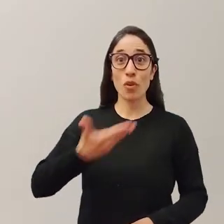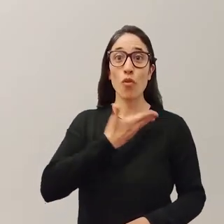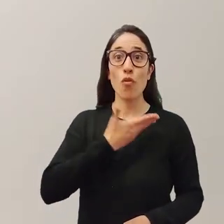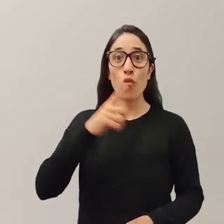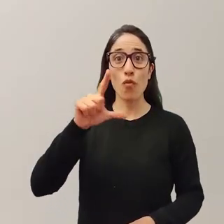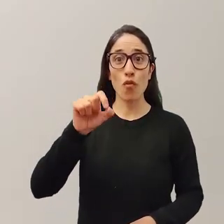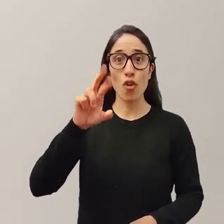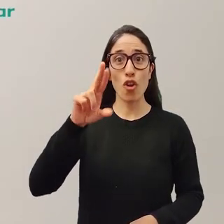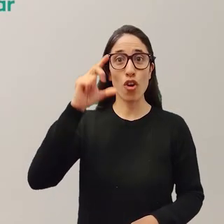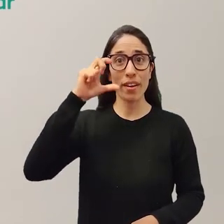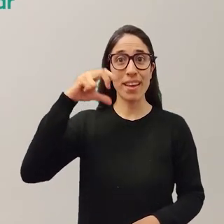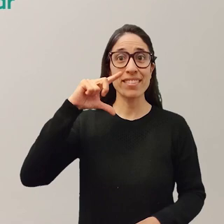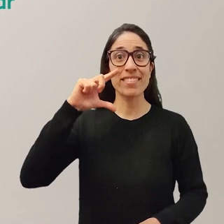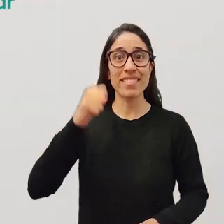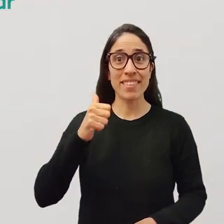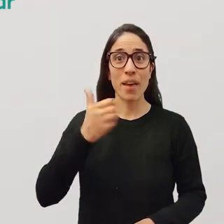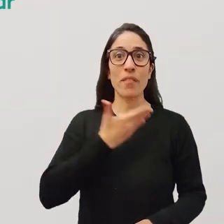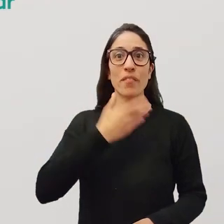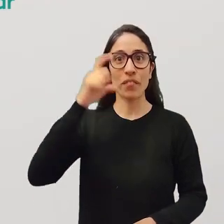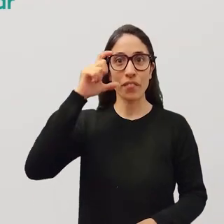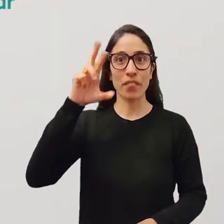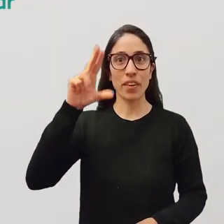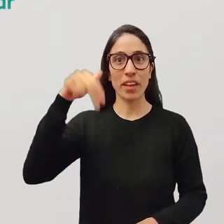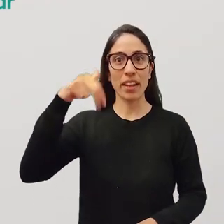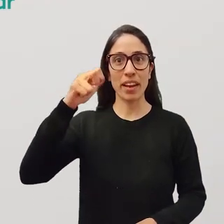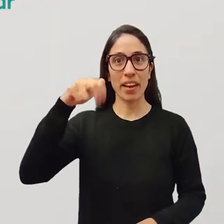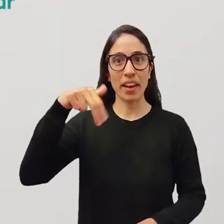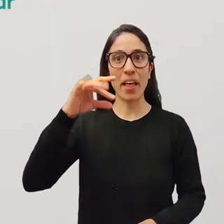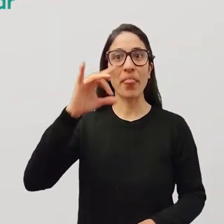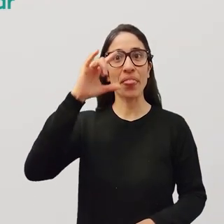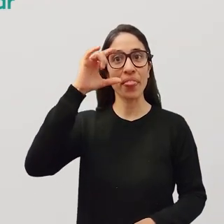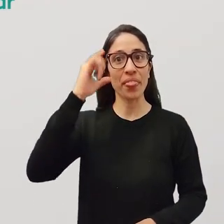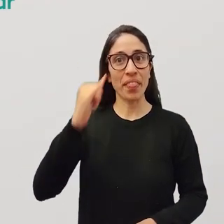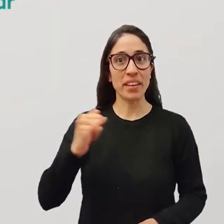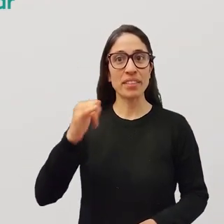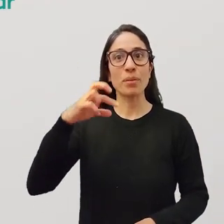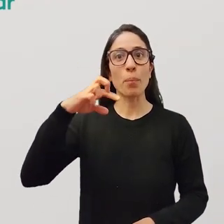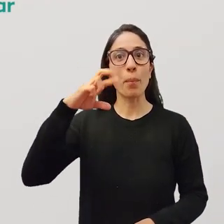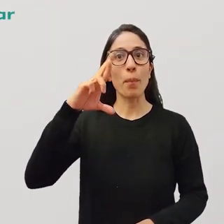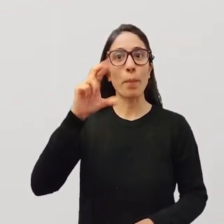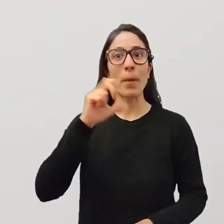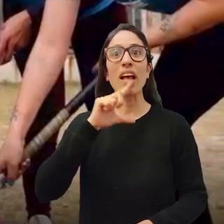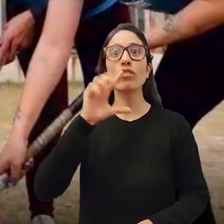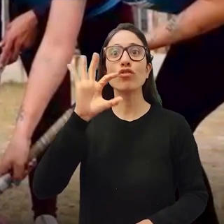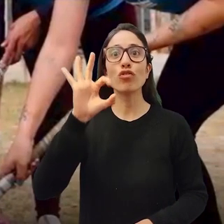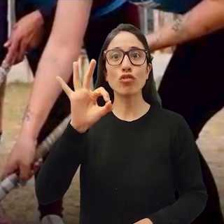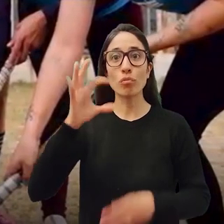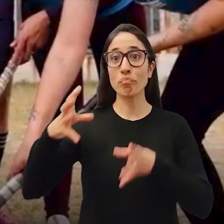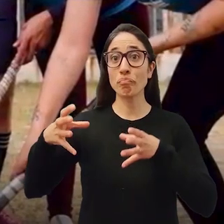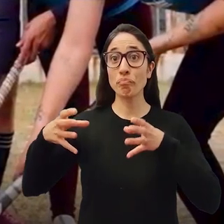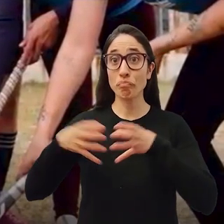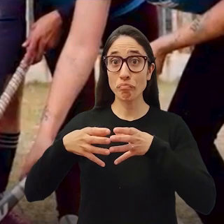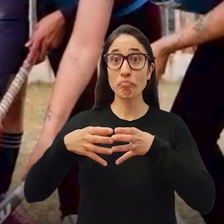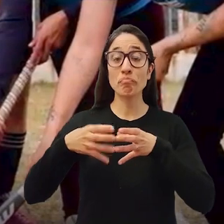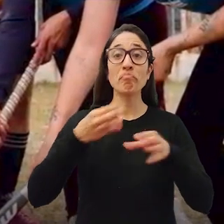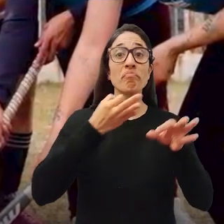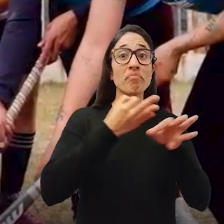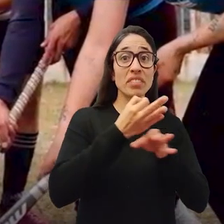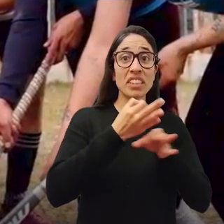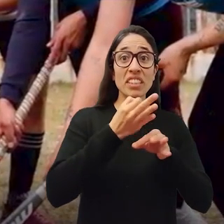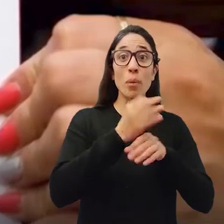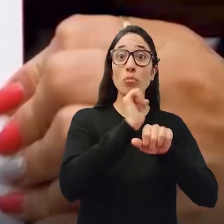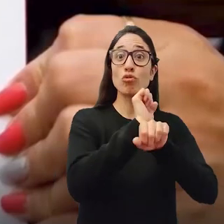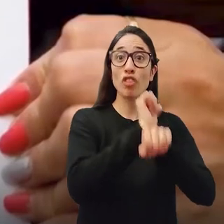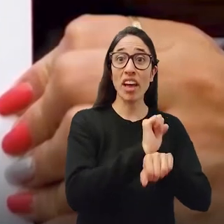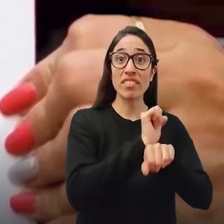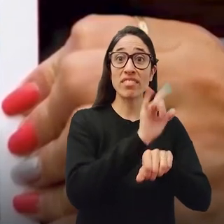Soy Florencia Fernández Prato. Somos un equipo que damos hockey en la cárcel, en la unidad 46 de San Martín.